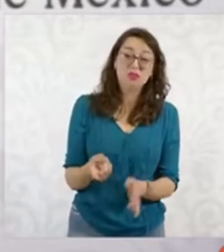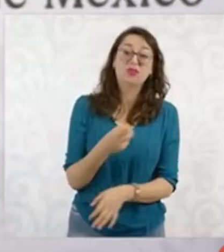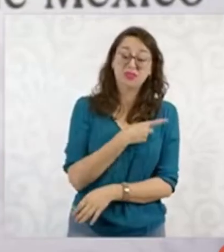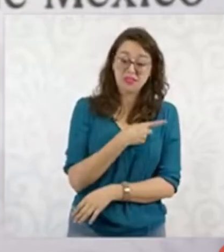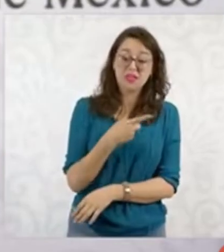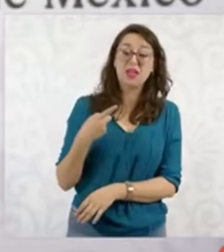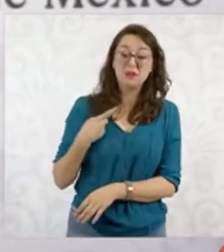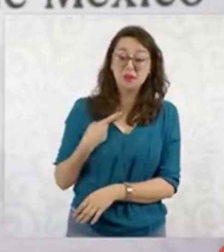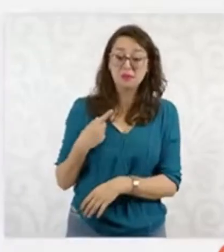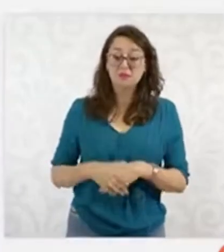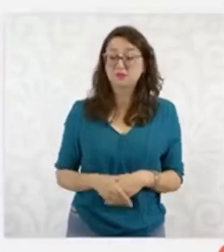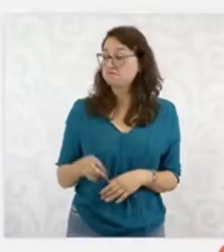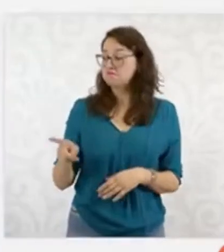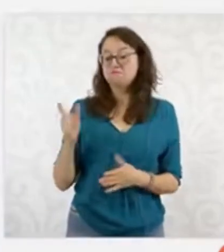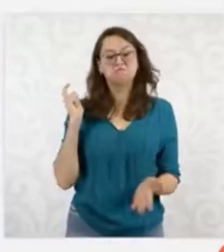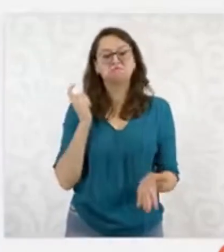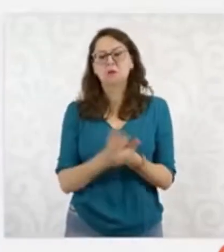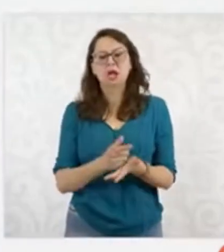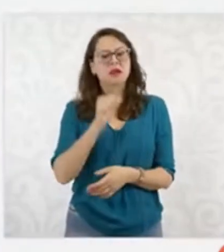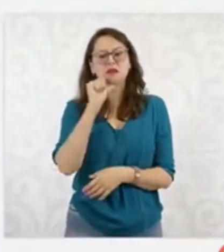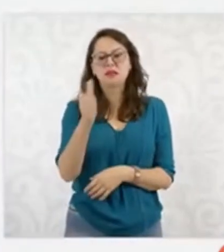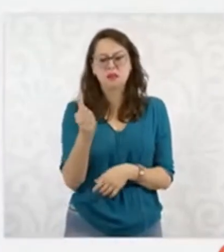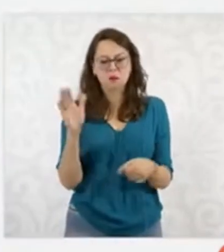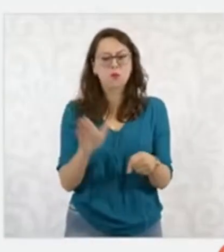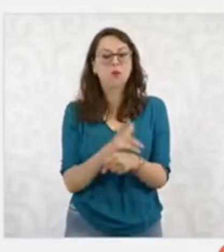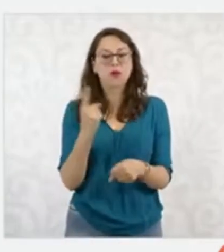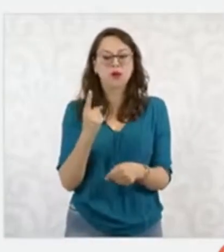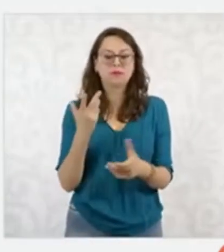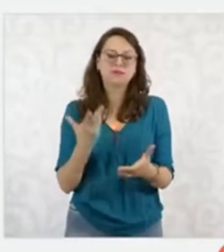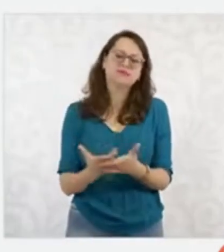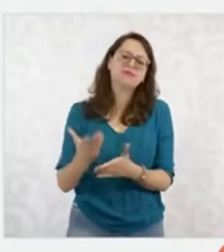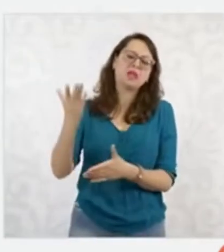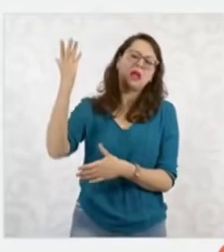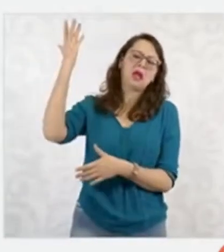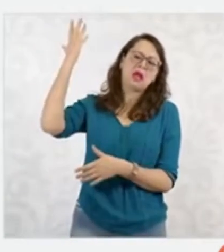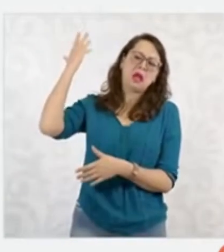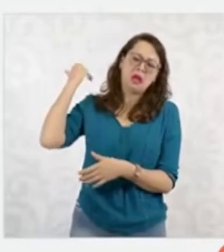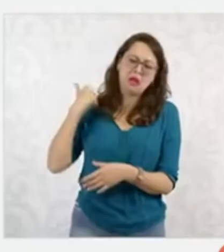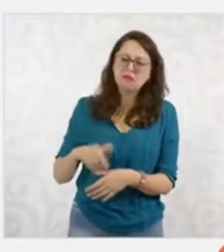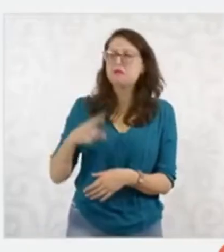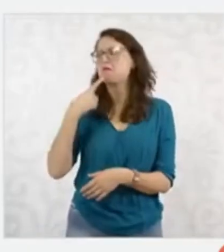¿Por qué no los pagaba? Pues porque había amparos,